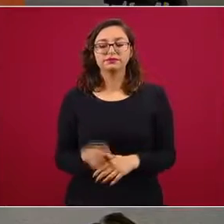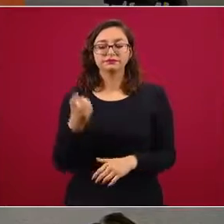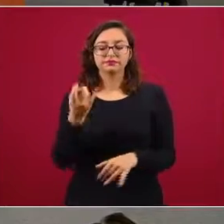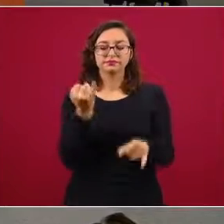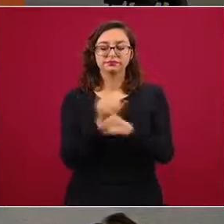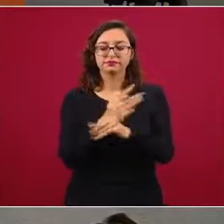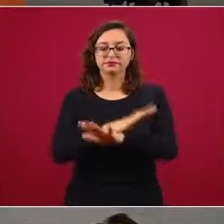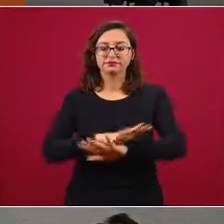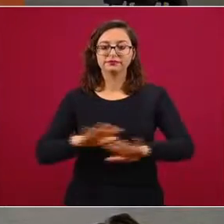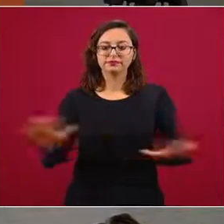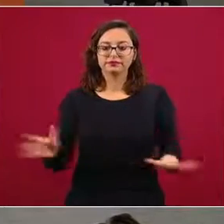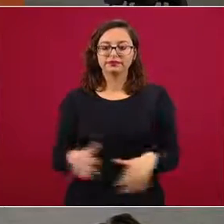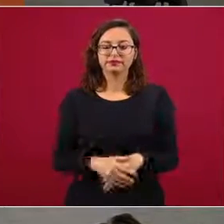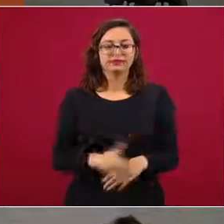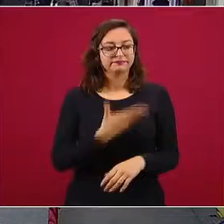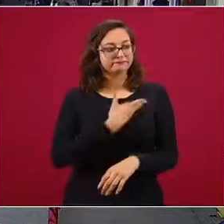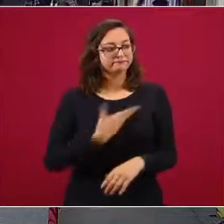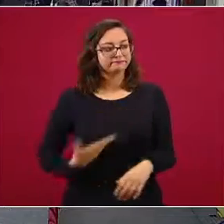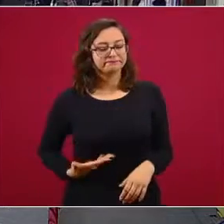informe. Presidente, secretarios.